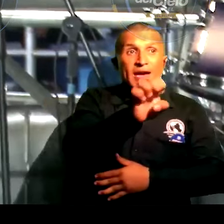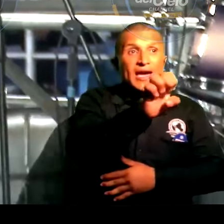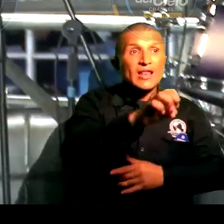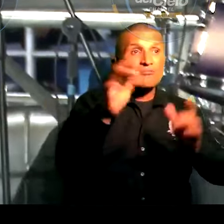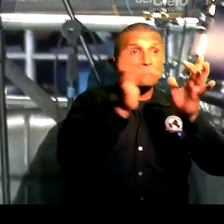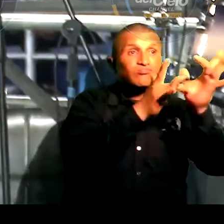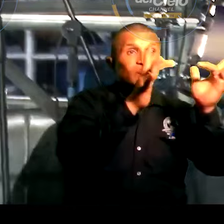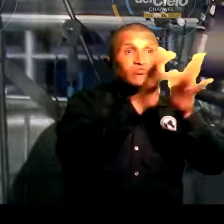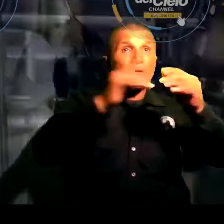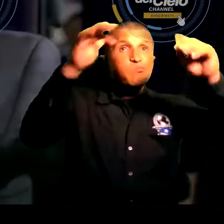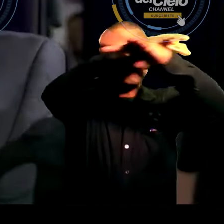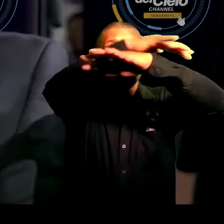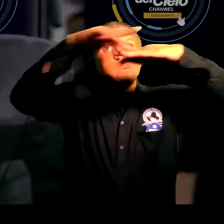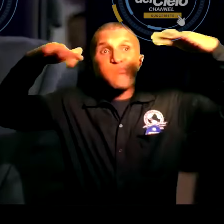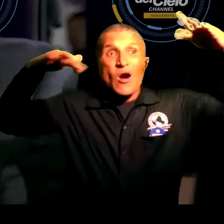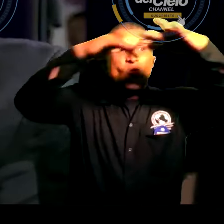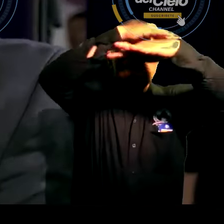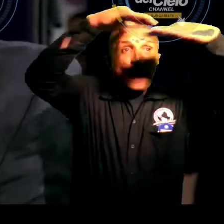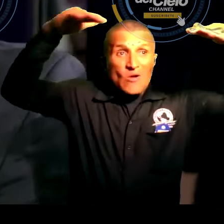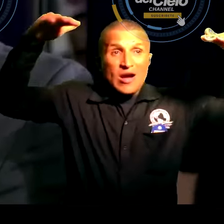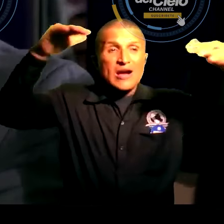Señor.